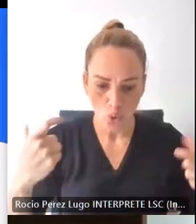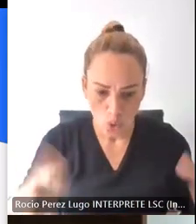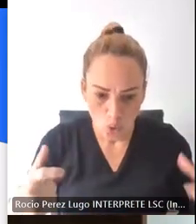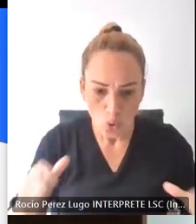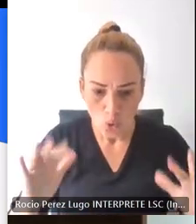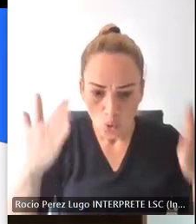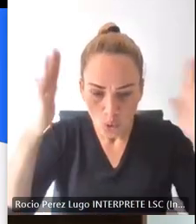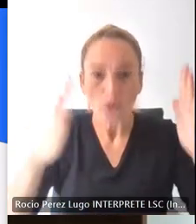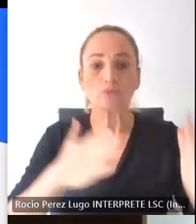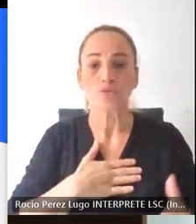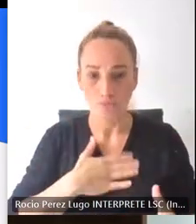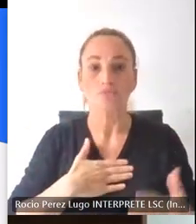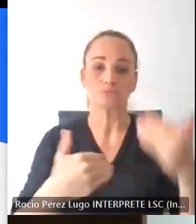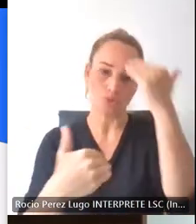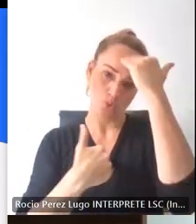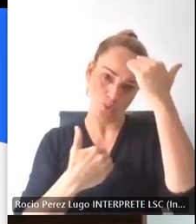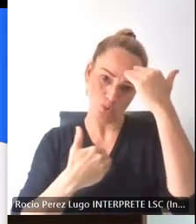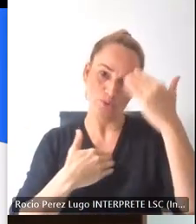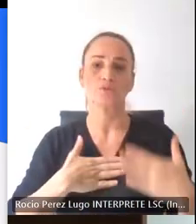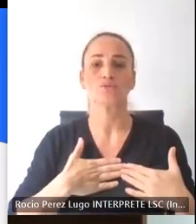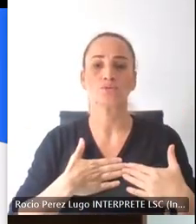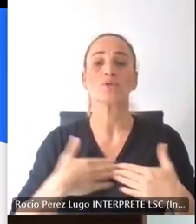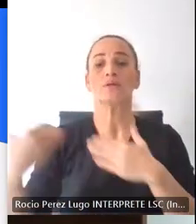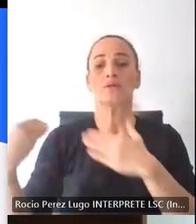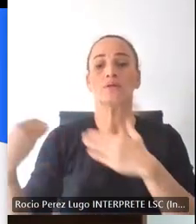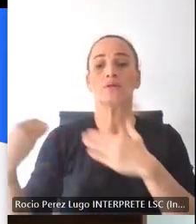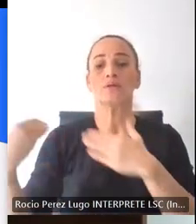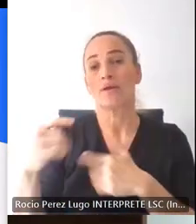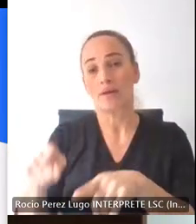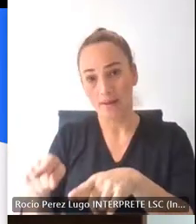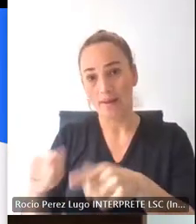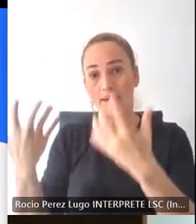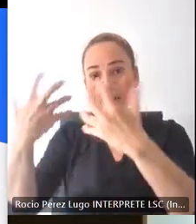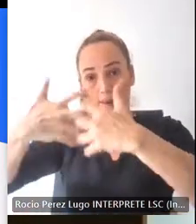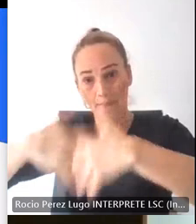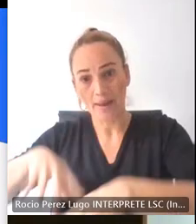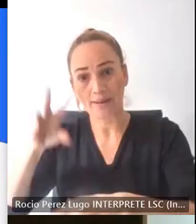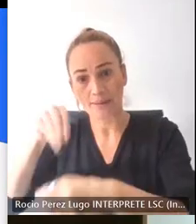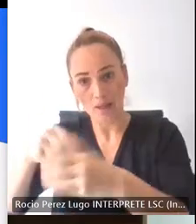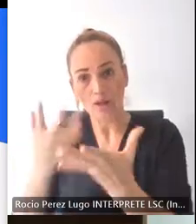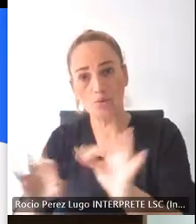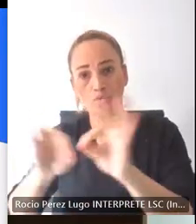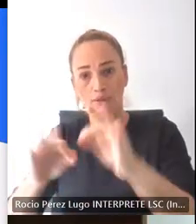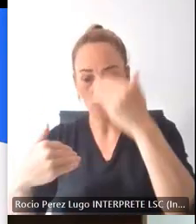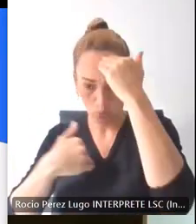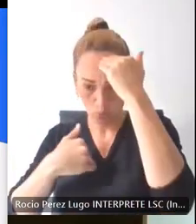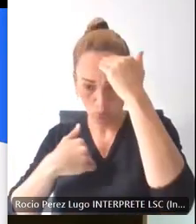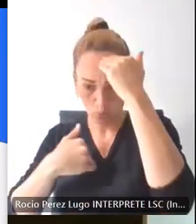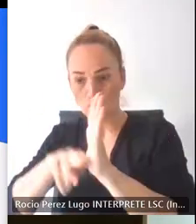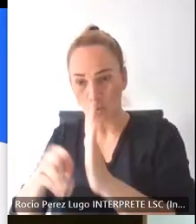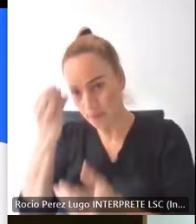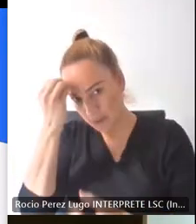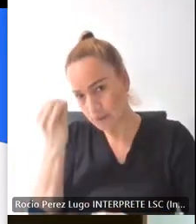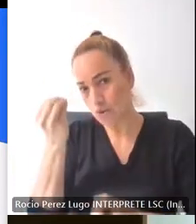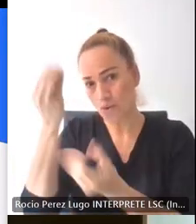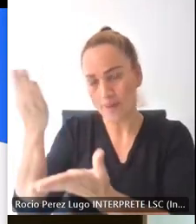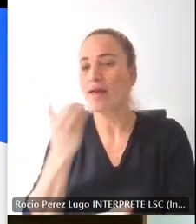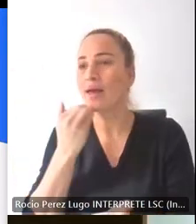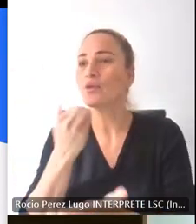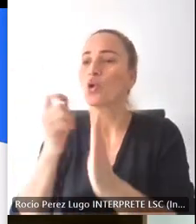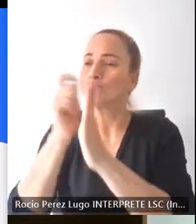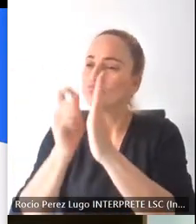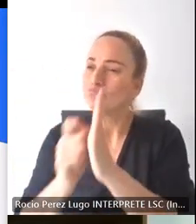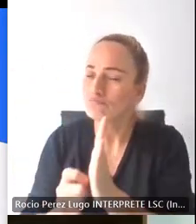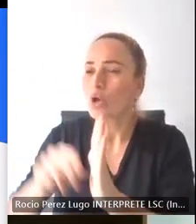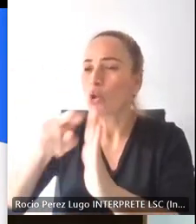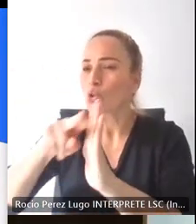estoy asumiendo el riesgo de lo que ocurra, pero es importante que como empresa podamos también tener unas normas claras sobre frente a qué elementos